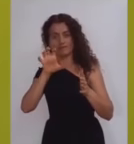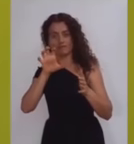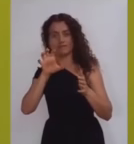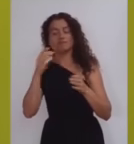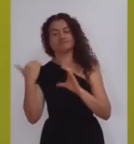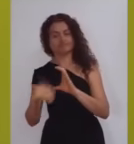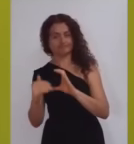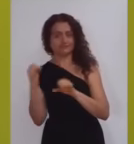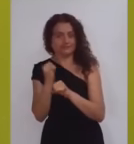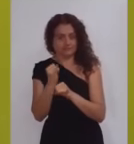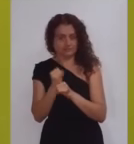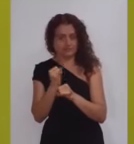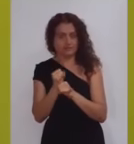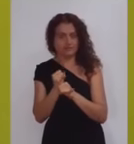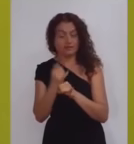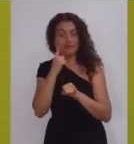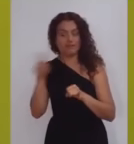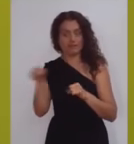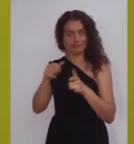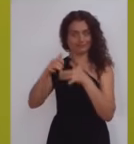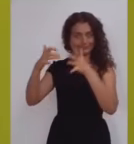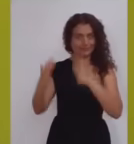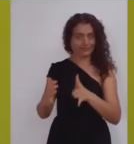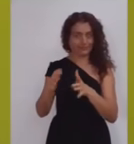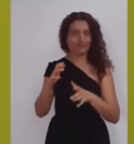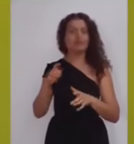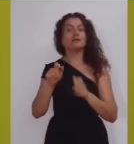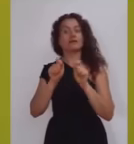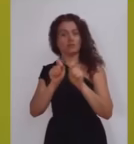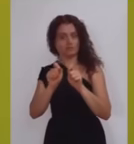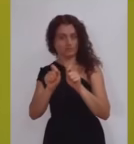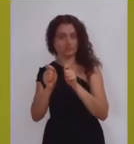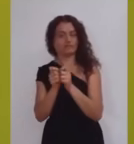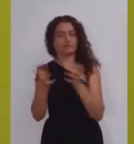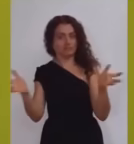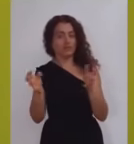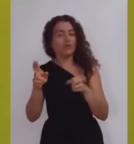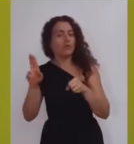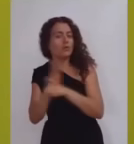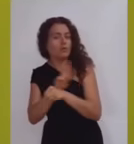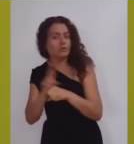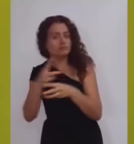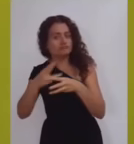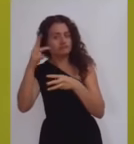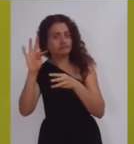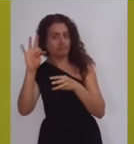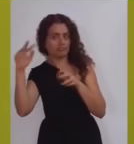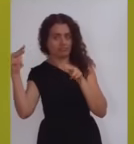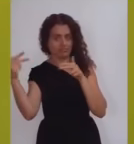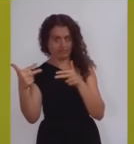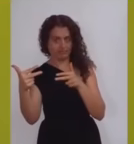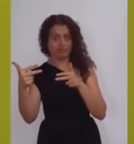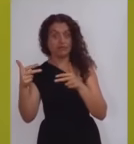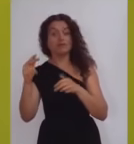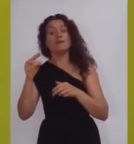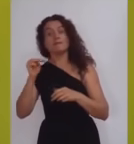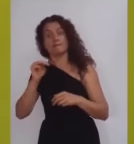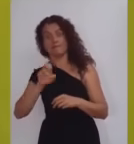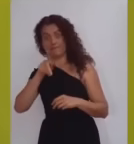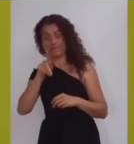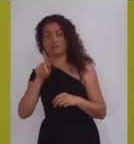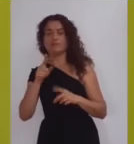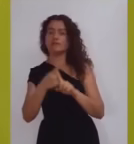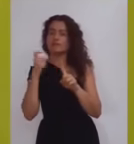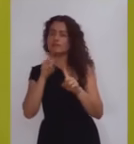correo electrónico institucional para los y las estudiantes de educación pública para el uso de la plataforma Microsoft Teams del MED.